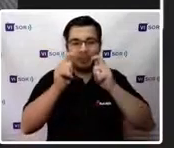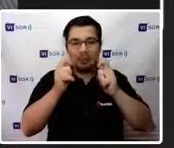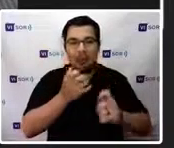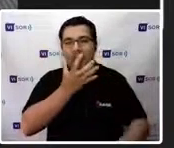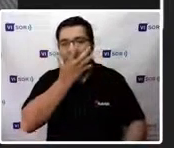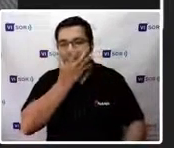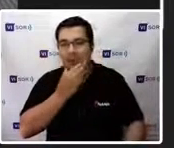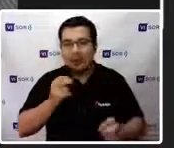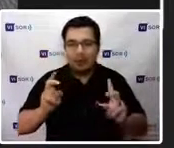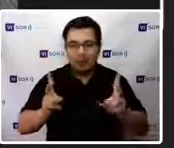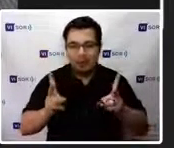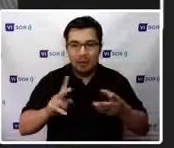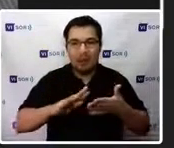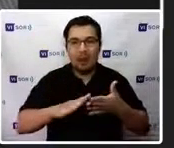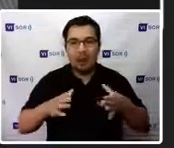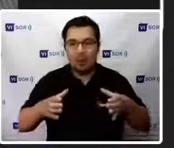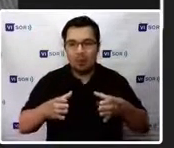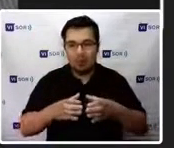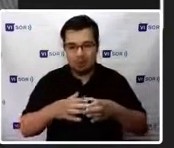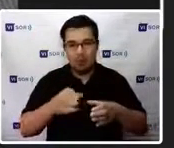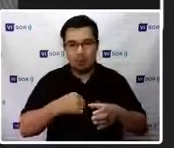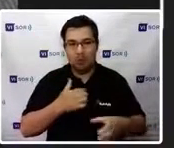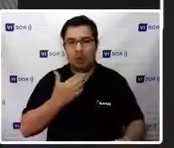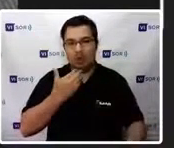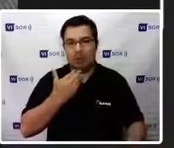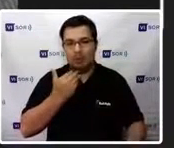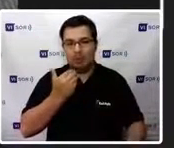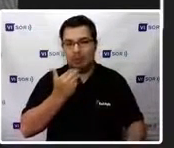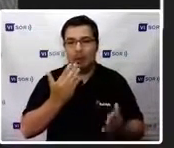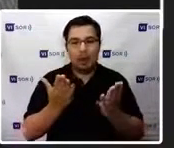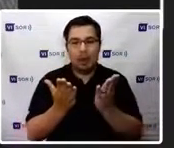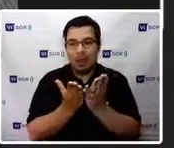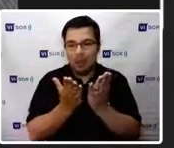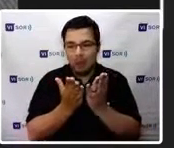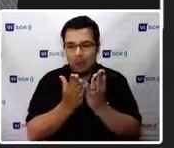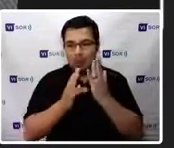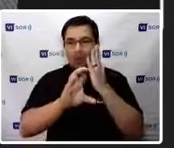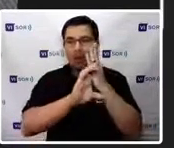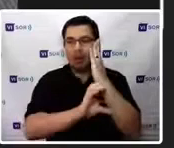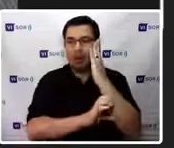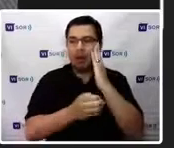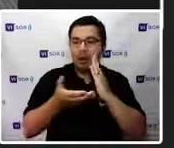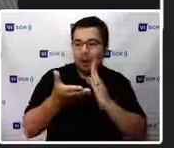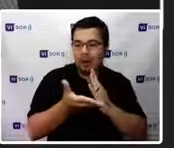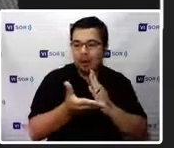estudié esa carrera y la encuentro una carrera maravillosa. Y yo quería apuntarle dos cosas más a los chiquillos.